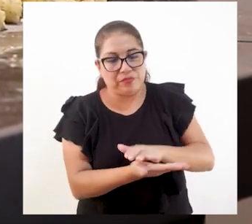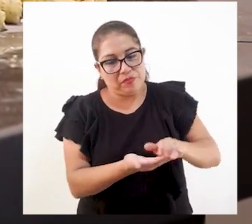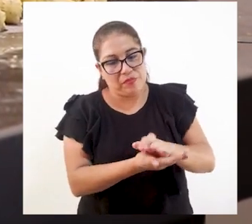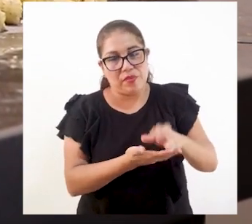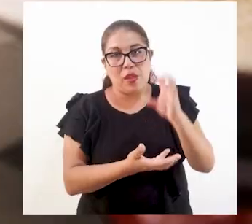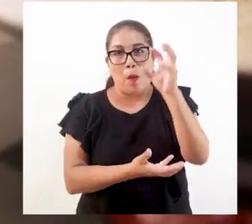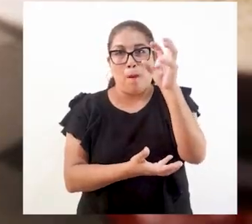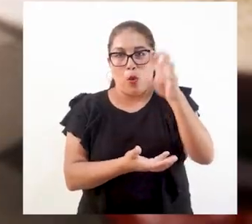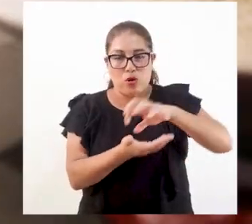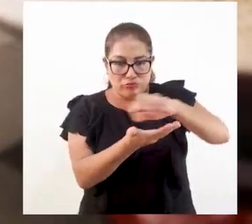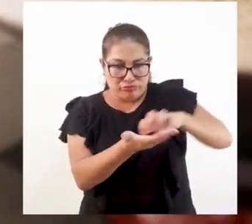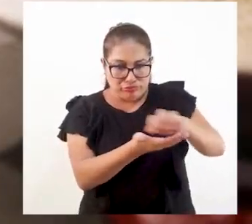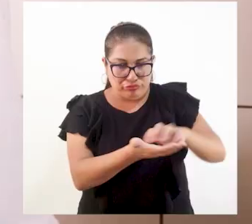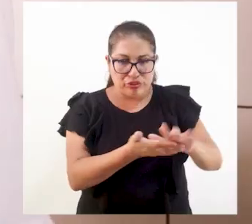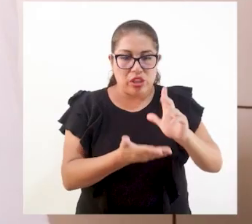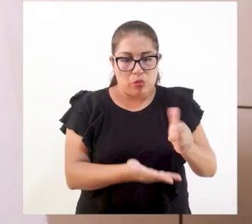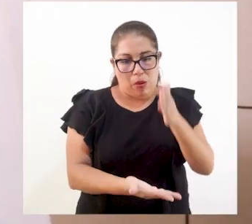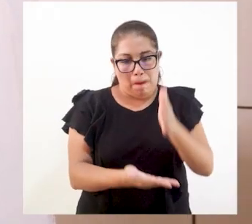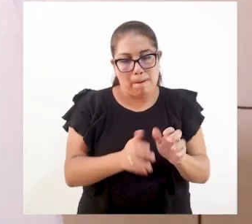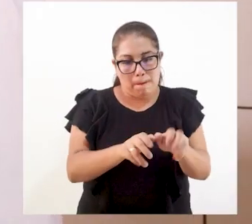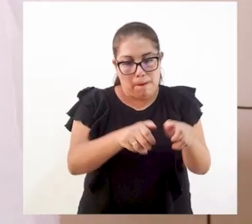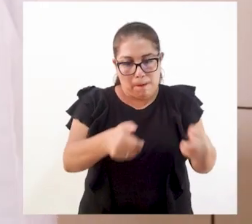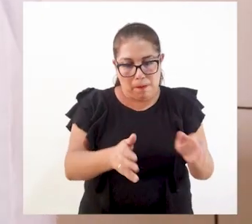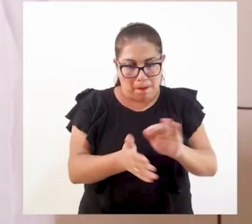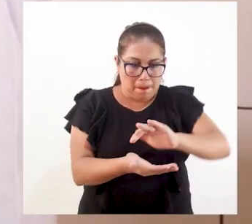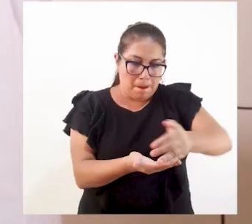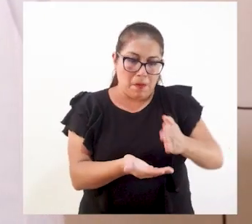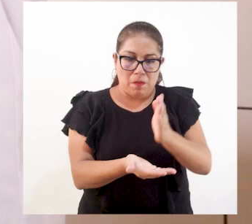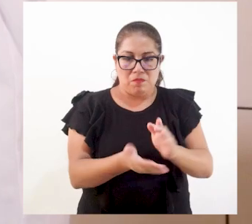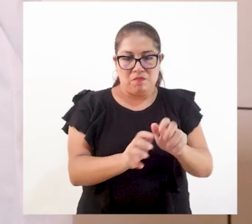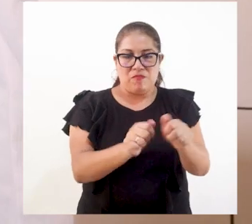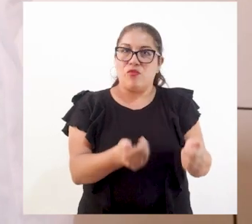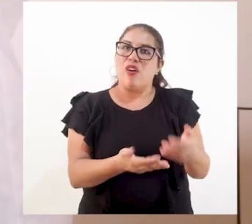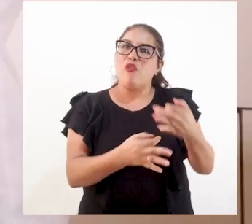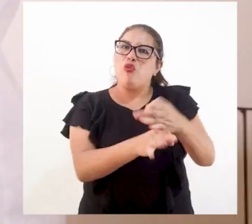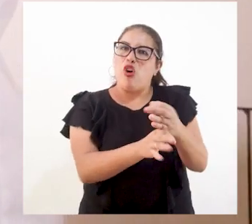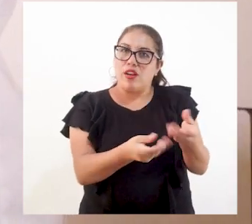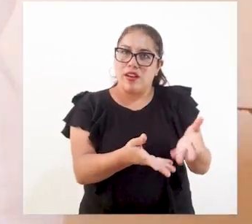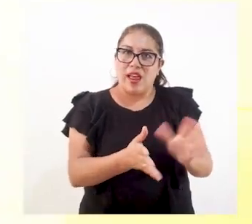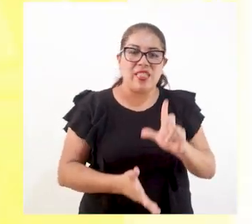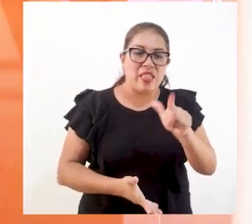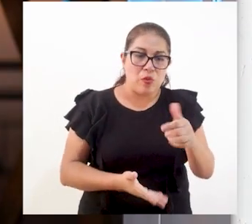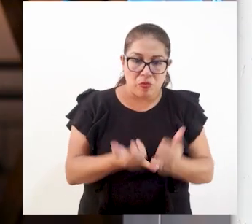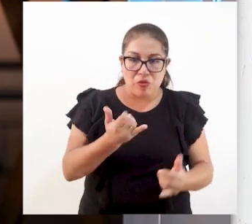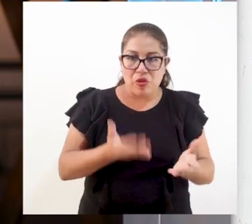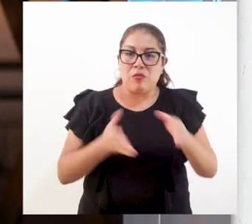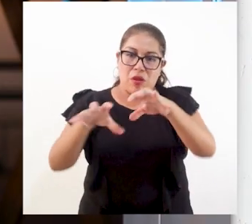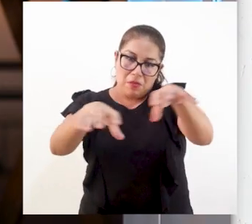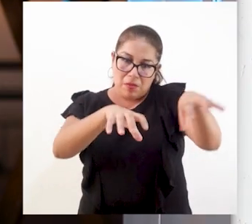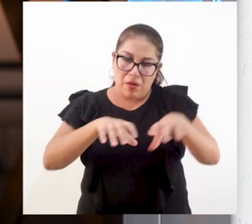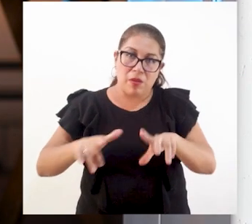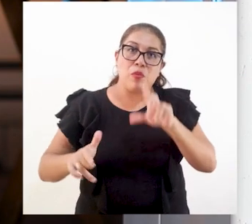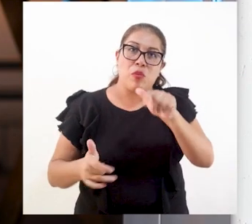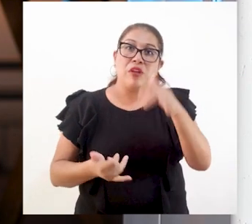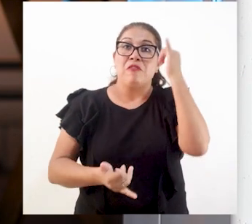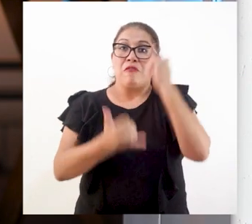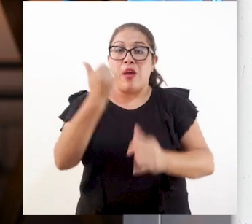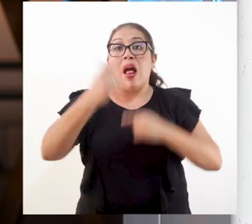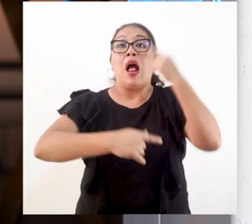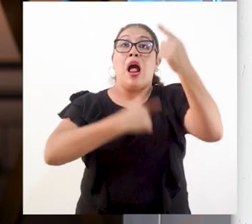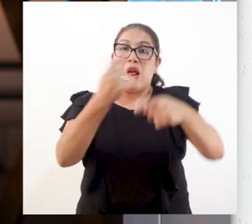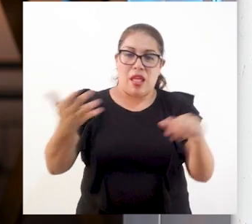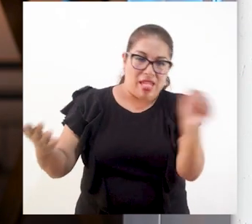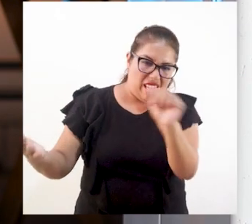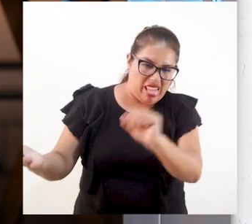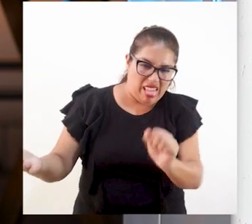masa y da forma a algunos panes. Al día siguiente su función es limpiar la amasadora, lavar las